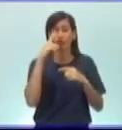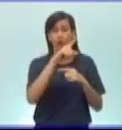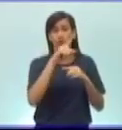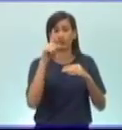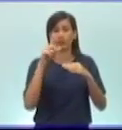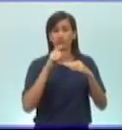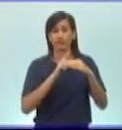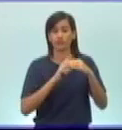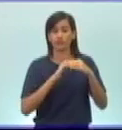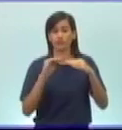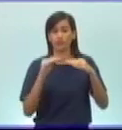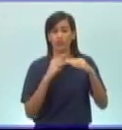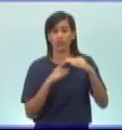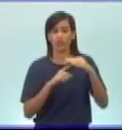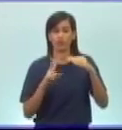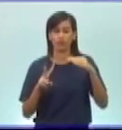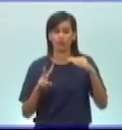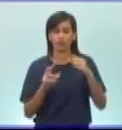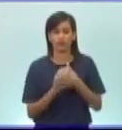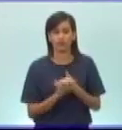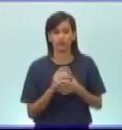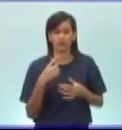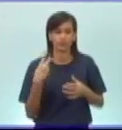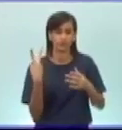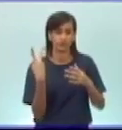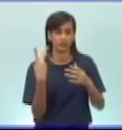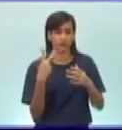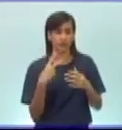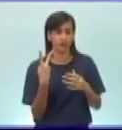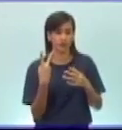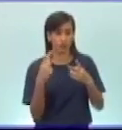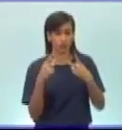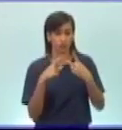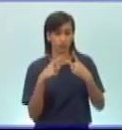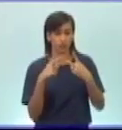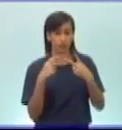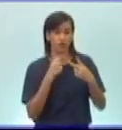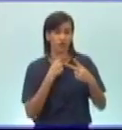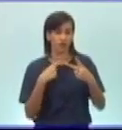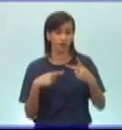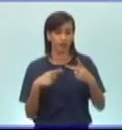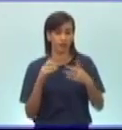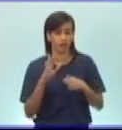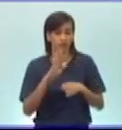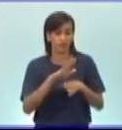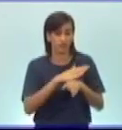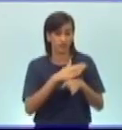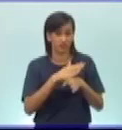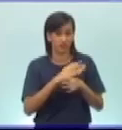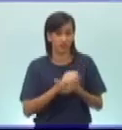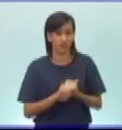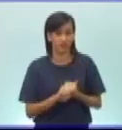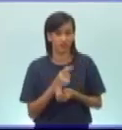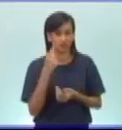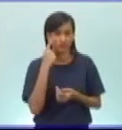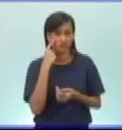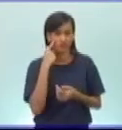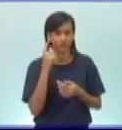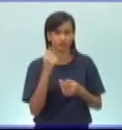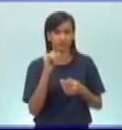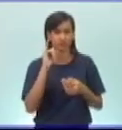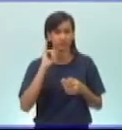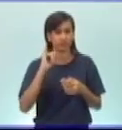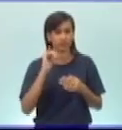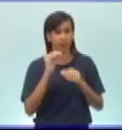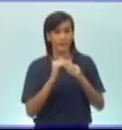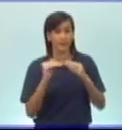12. En este segundo caso, que es un caso diferente, vemos que 6, que es el mayor